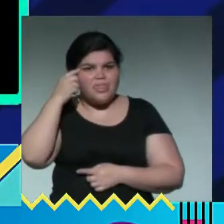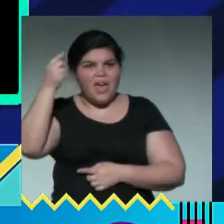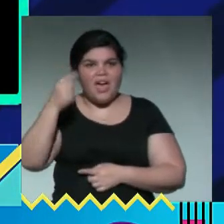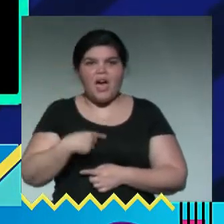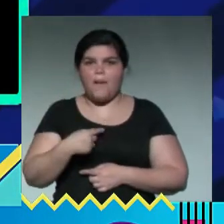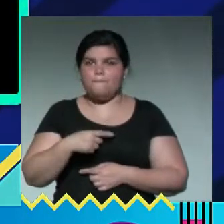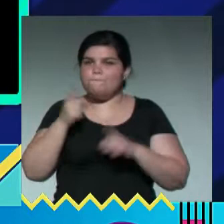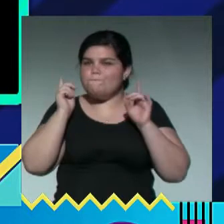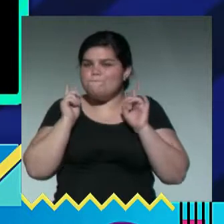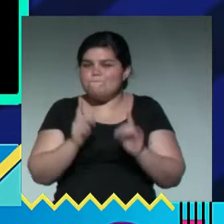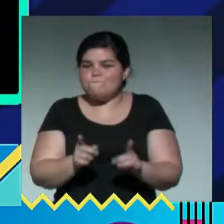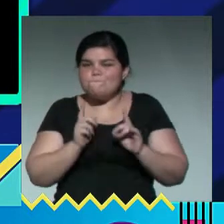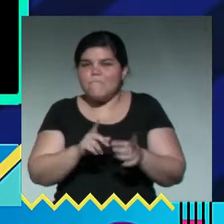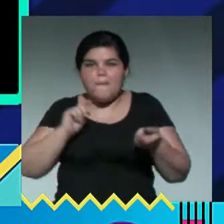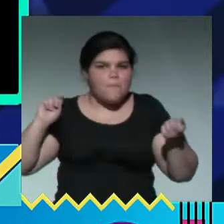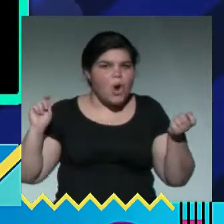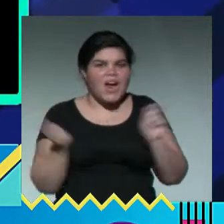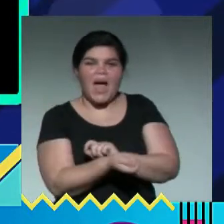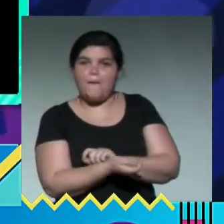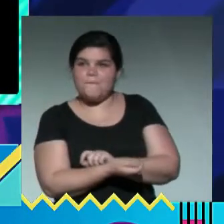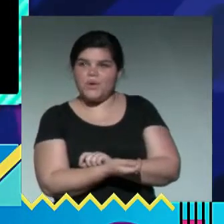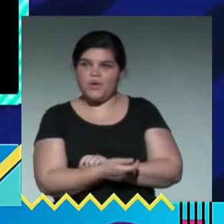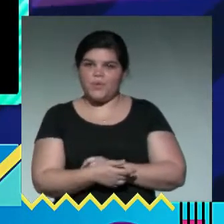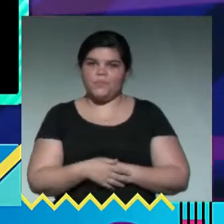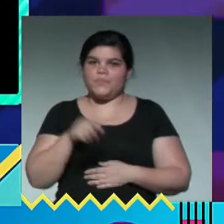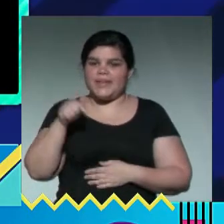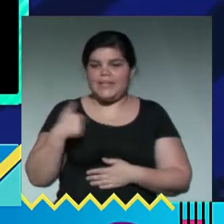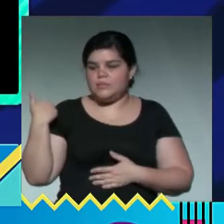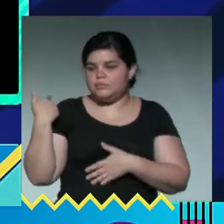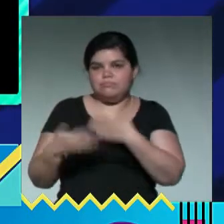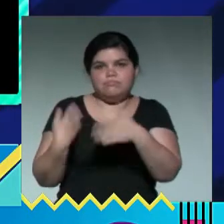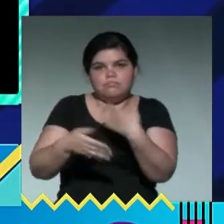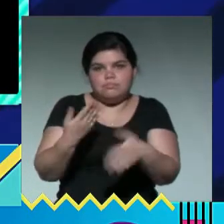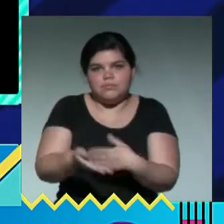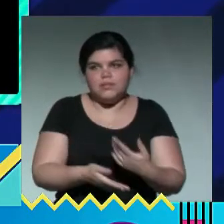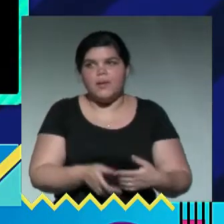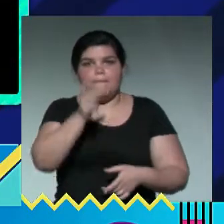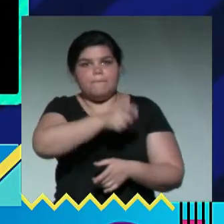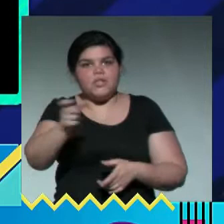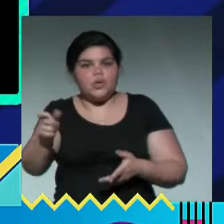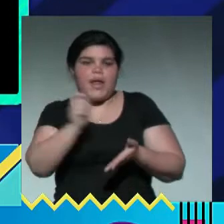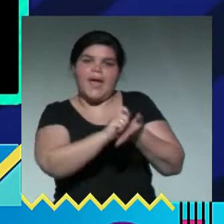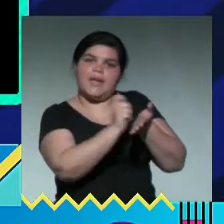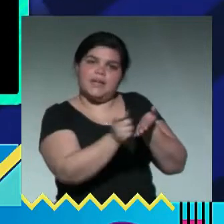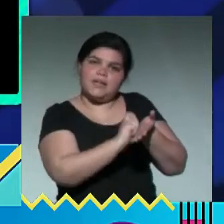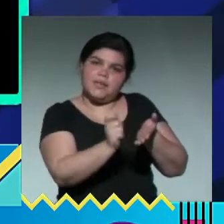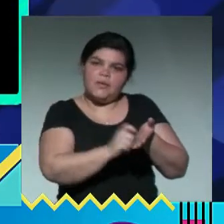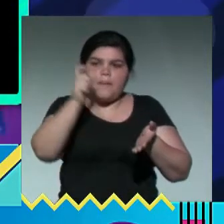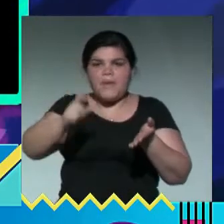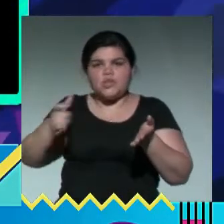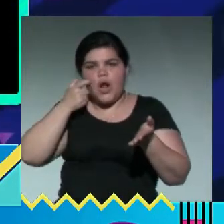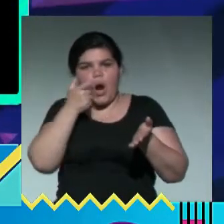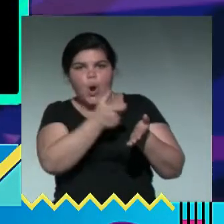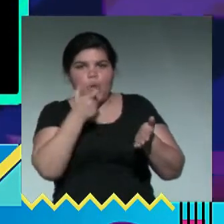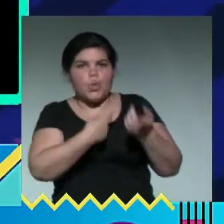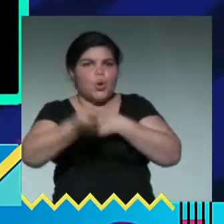inalterables, sino que van modificándose de un modo dinámico a través del tiempo. Quienes van escribiendo, quienes van revisando la historia, quienes